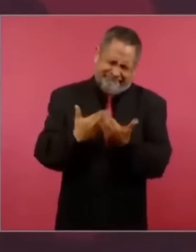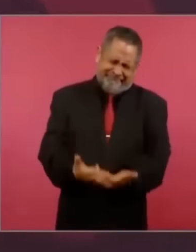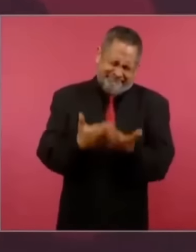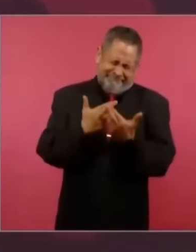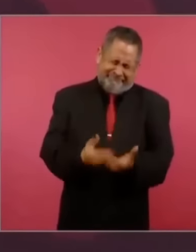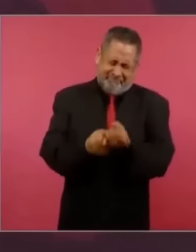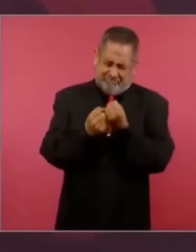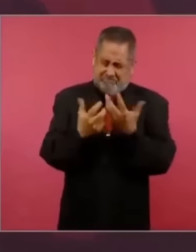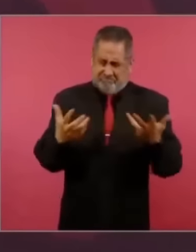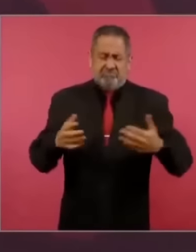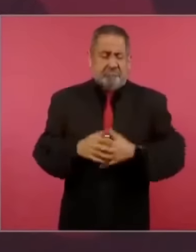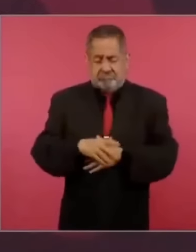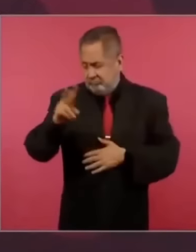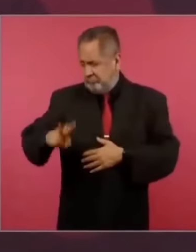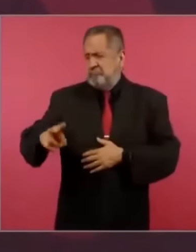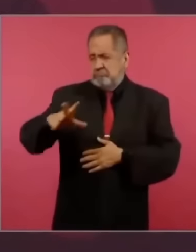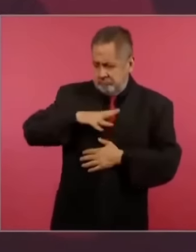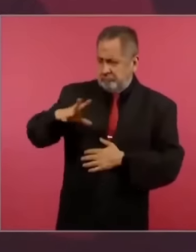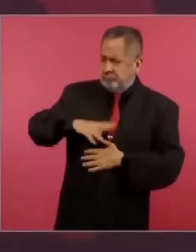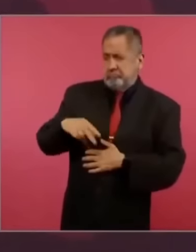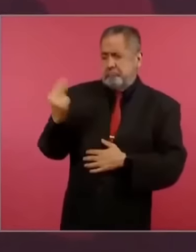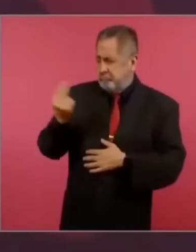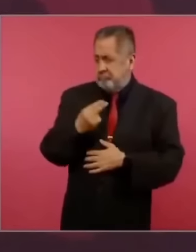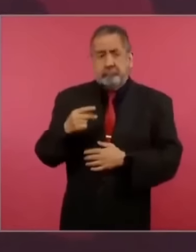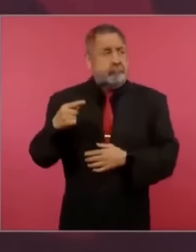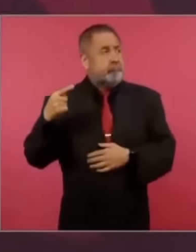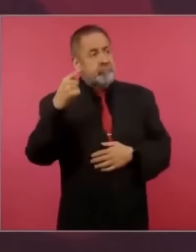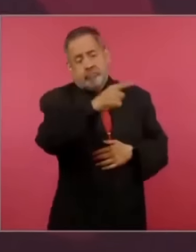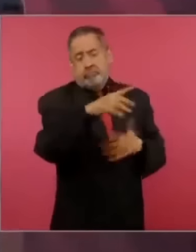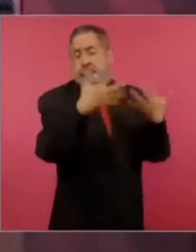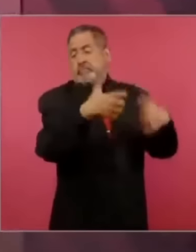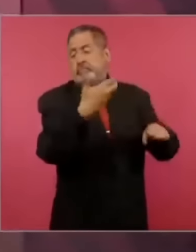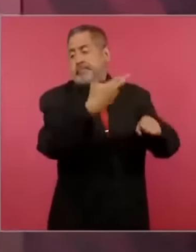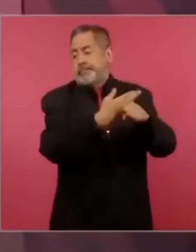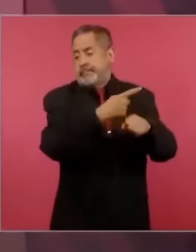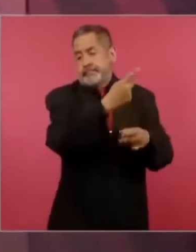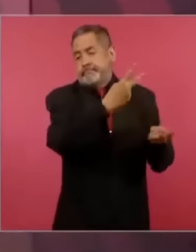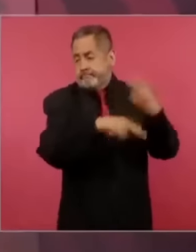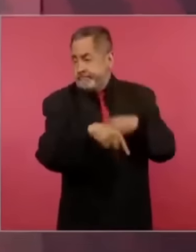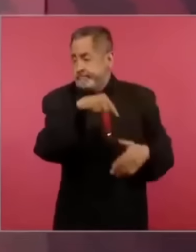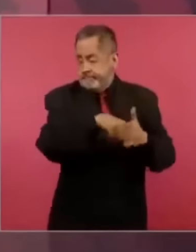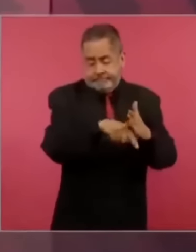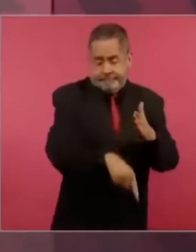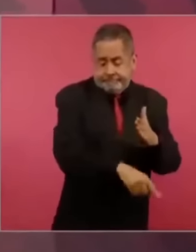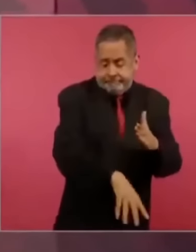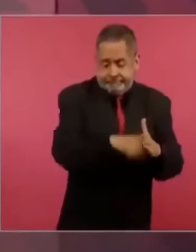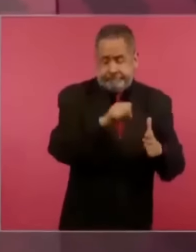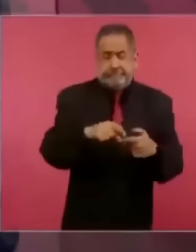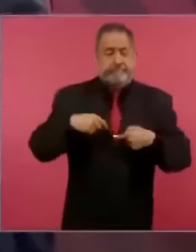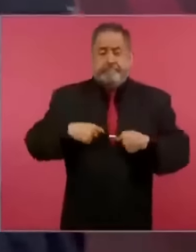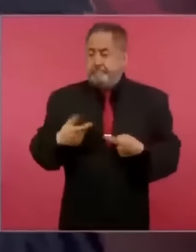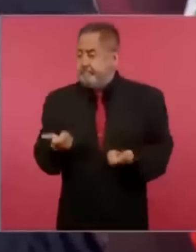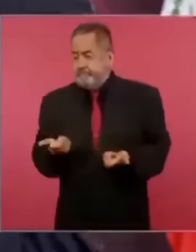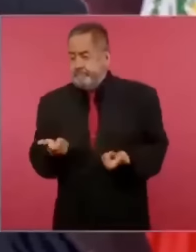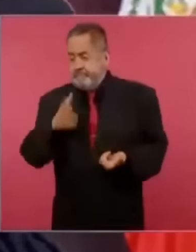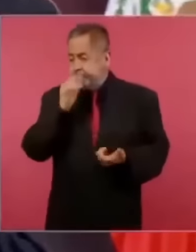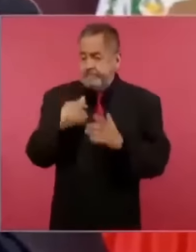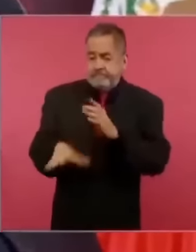ftas los mexicanos nada más que no teníamos Cómo sacar